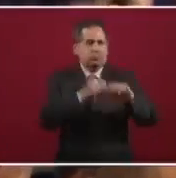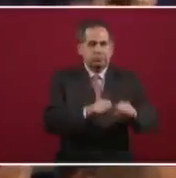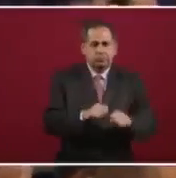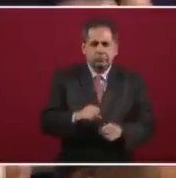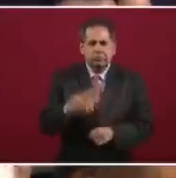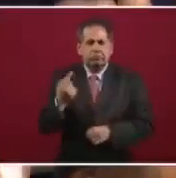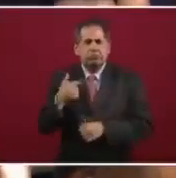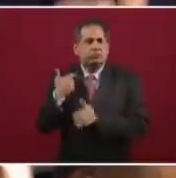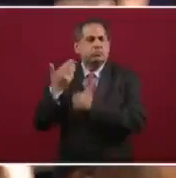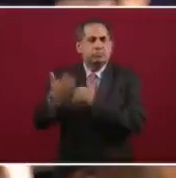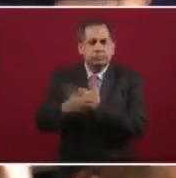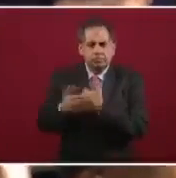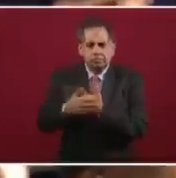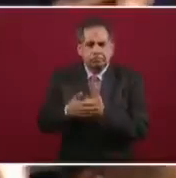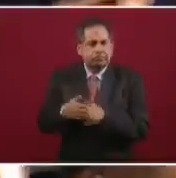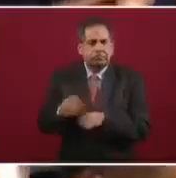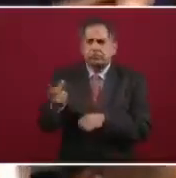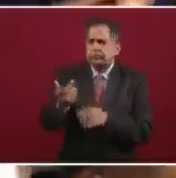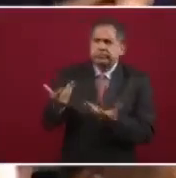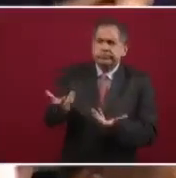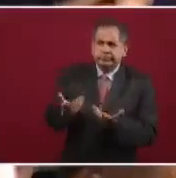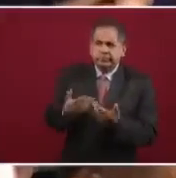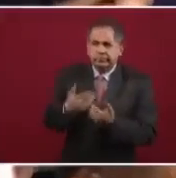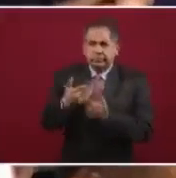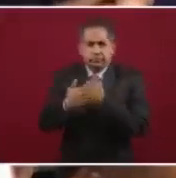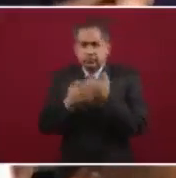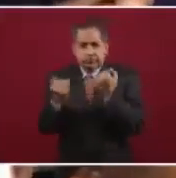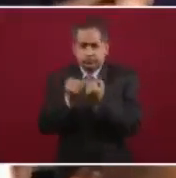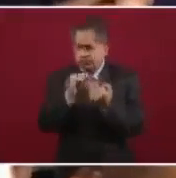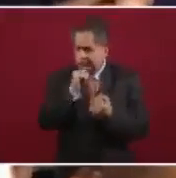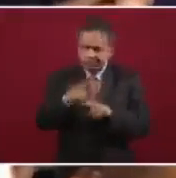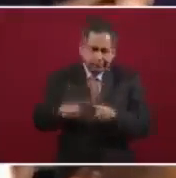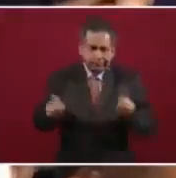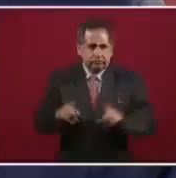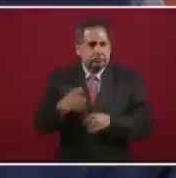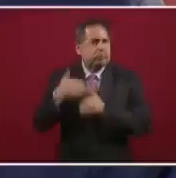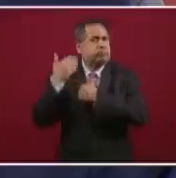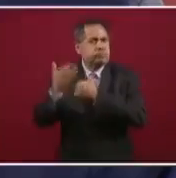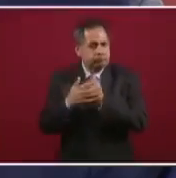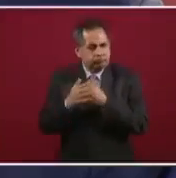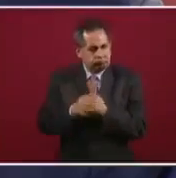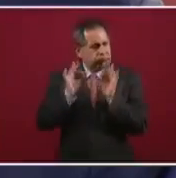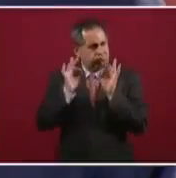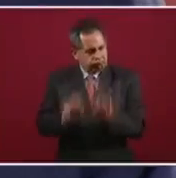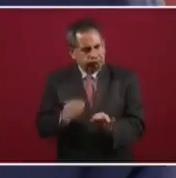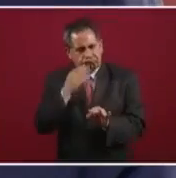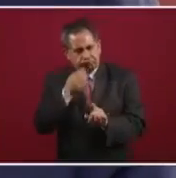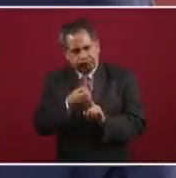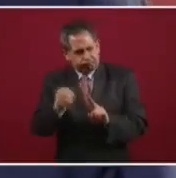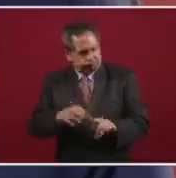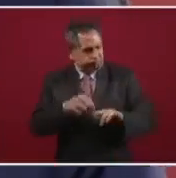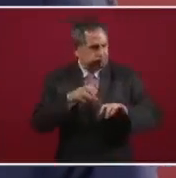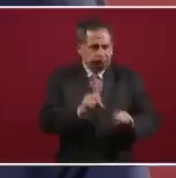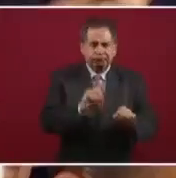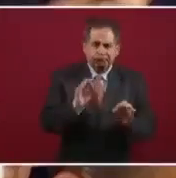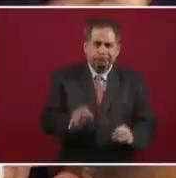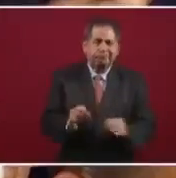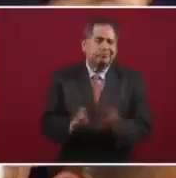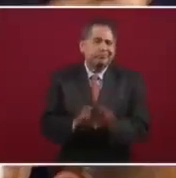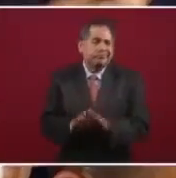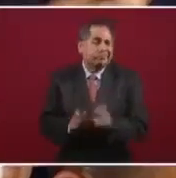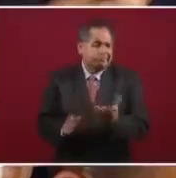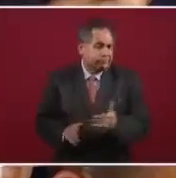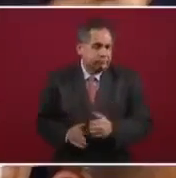acciones va a tomar o está tomando para que no vuelva a suceder algo así? O sea, para que no se vuelva a tomar una decisión de esta forma. Y sobre